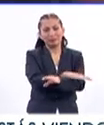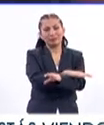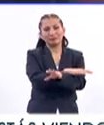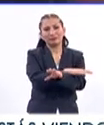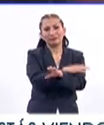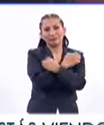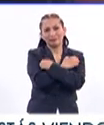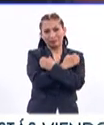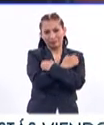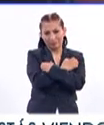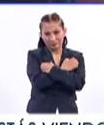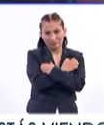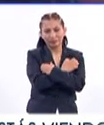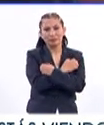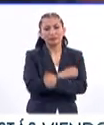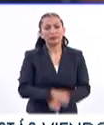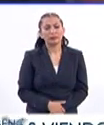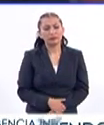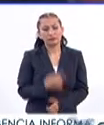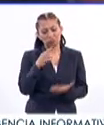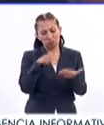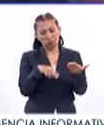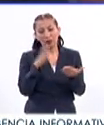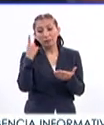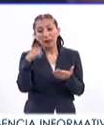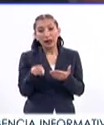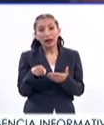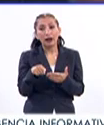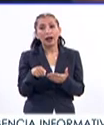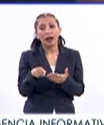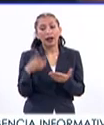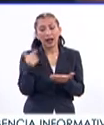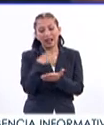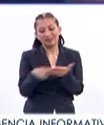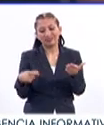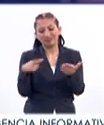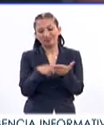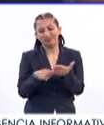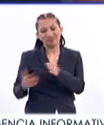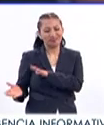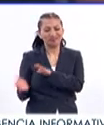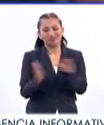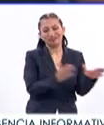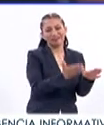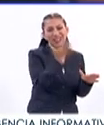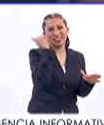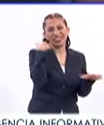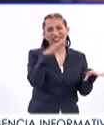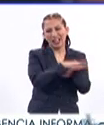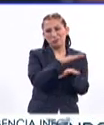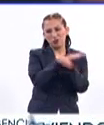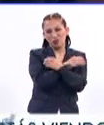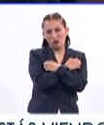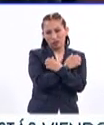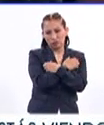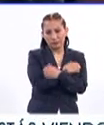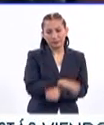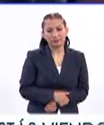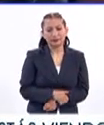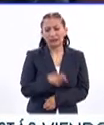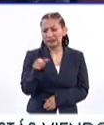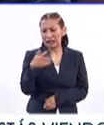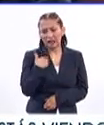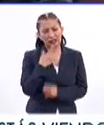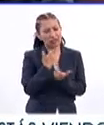de reforma para cancelar la mal llamada reforma educativa,